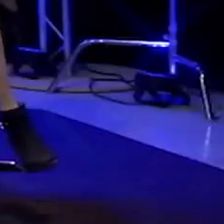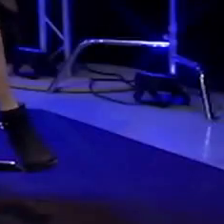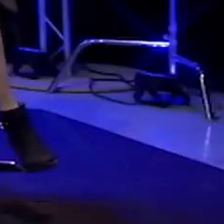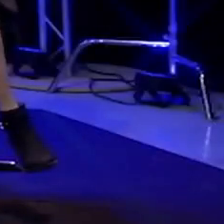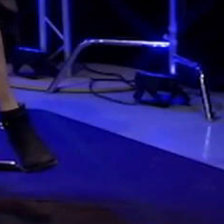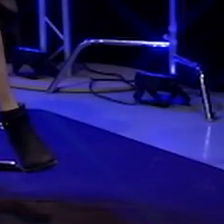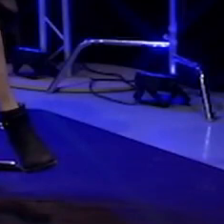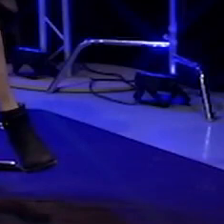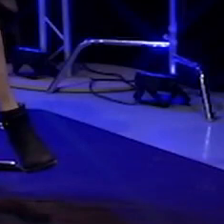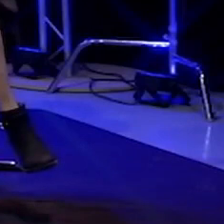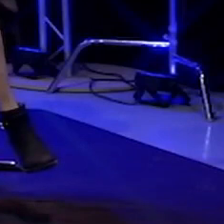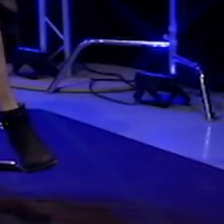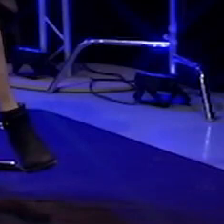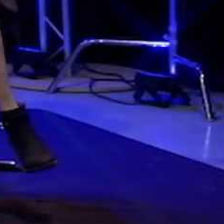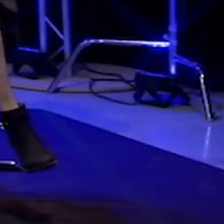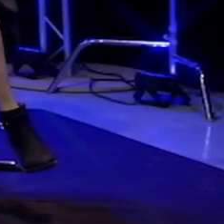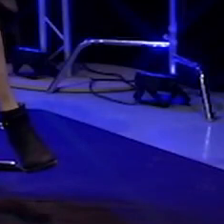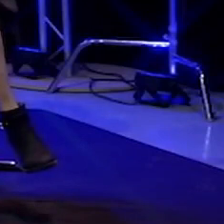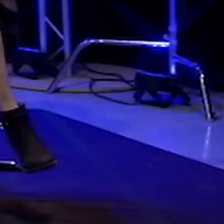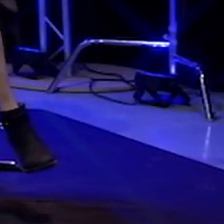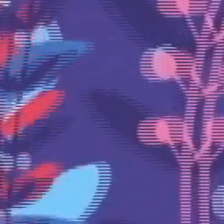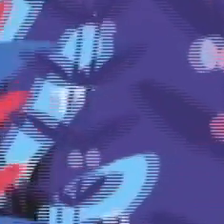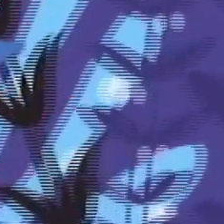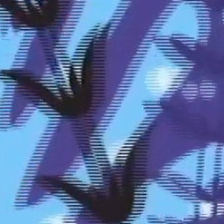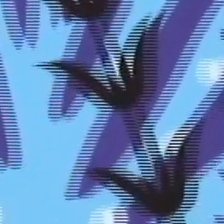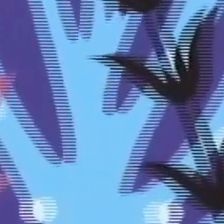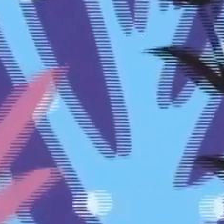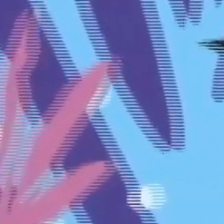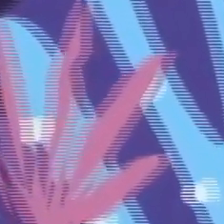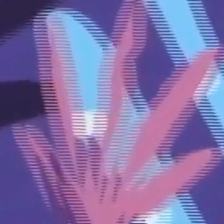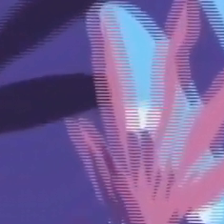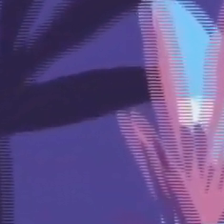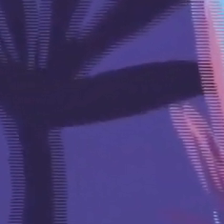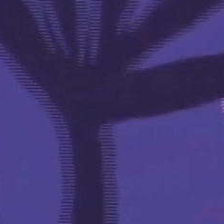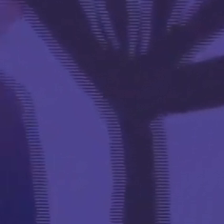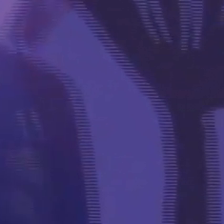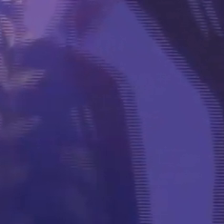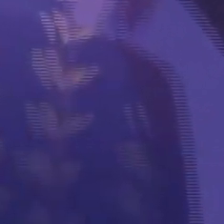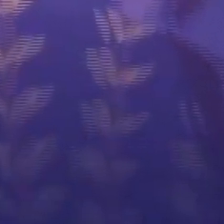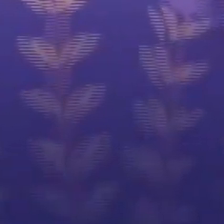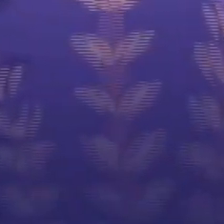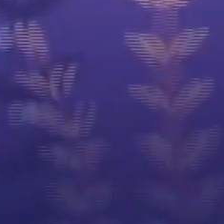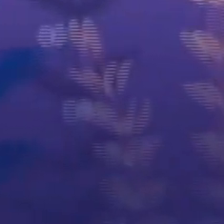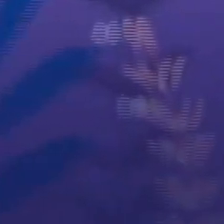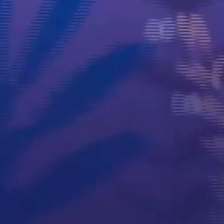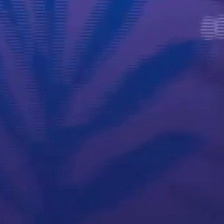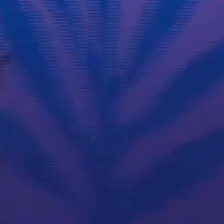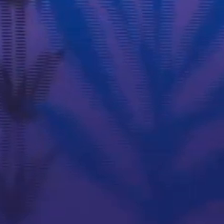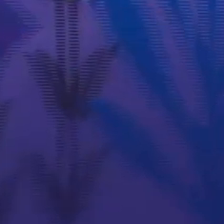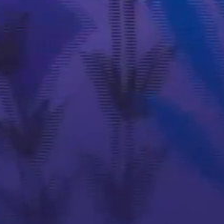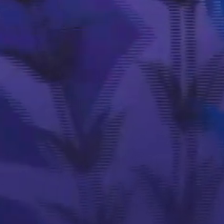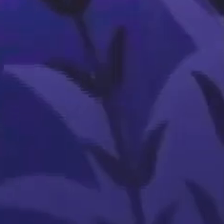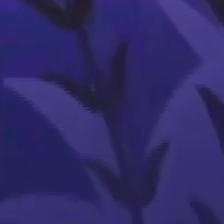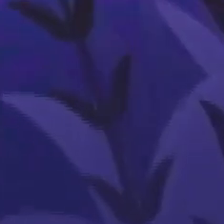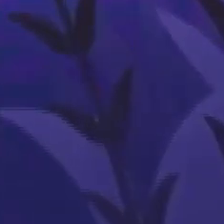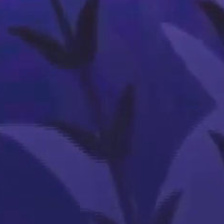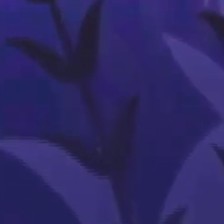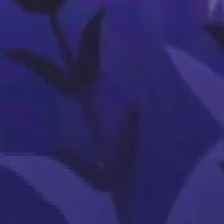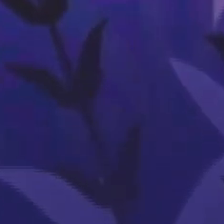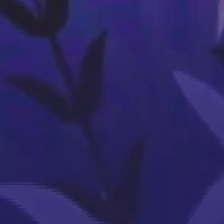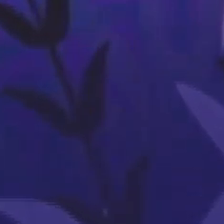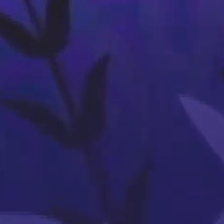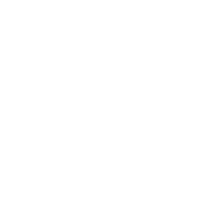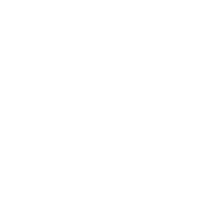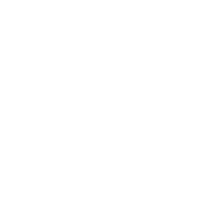pierdan el programa Audiotopía Bicentenario por Canal 13. Audiotopía Bicentenario, este sábado a las 8 de la